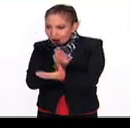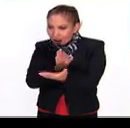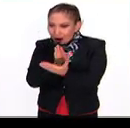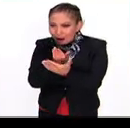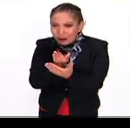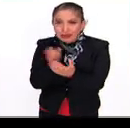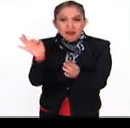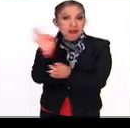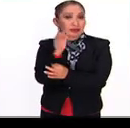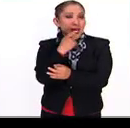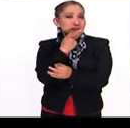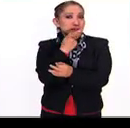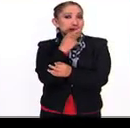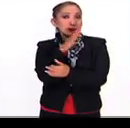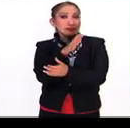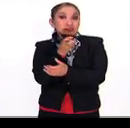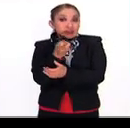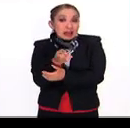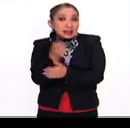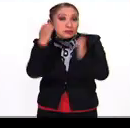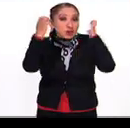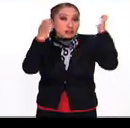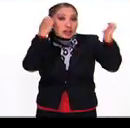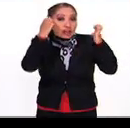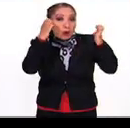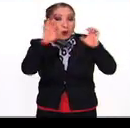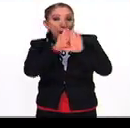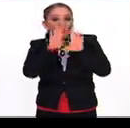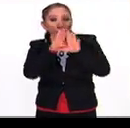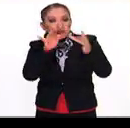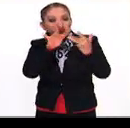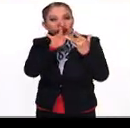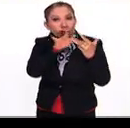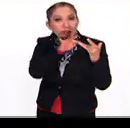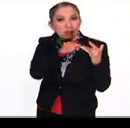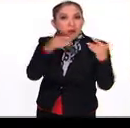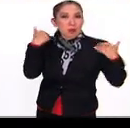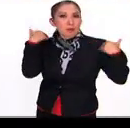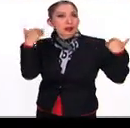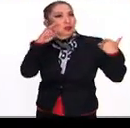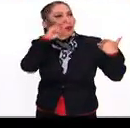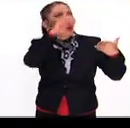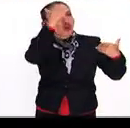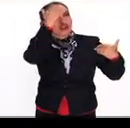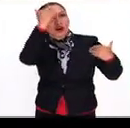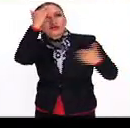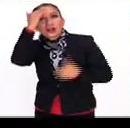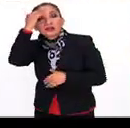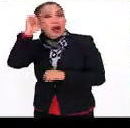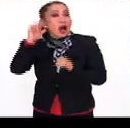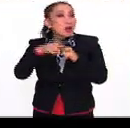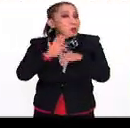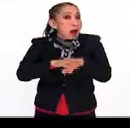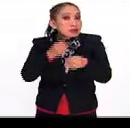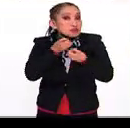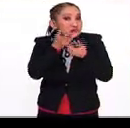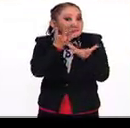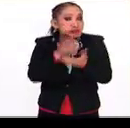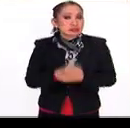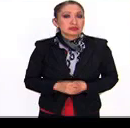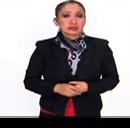también hubiera sido hablar de que esta es una exposición de avistamientos. De paseos. ¿Algo más que nos quieras